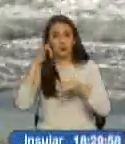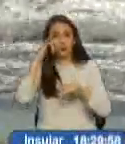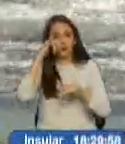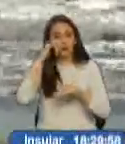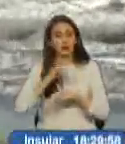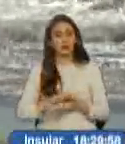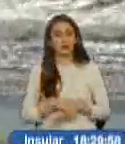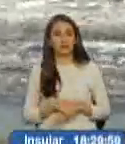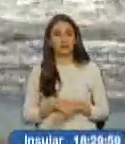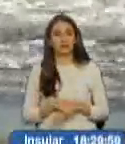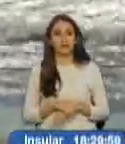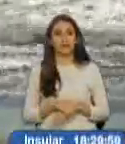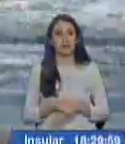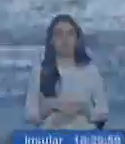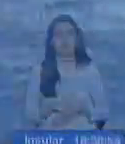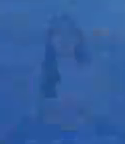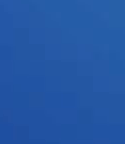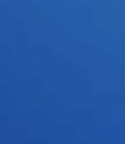Carrillo, Ecuador TV.